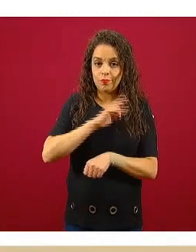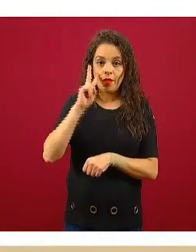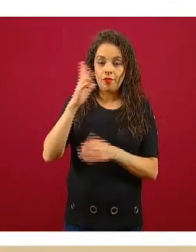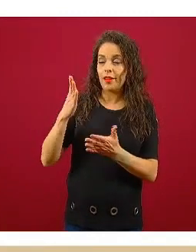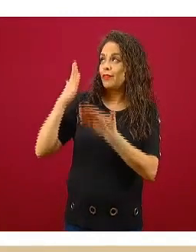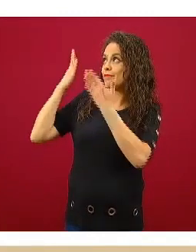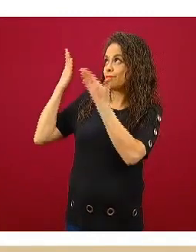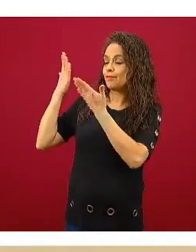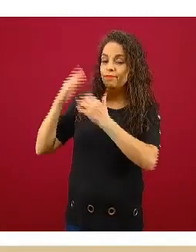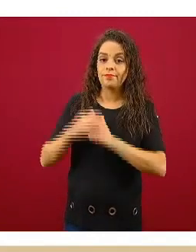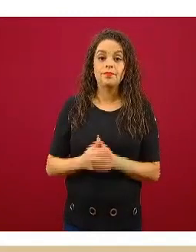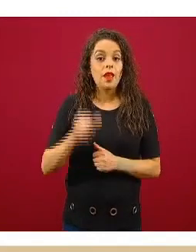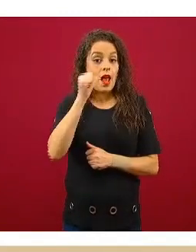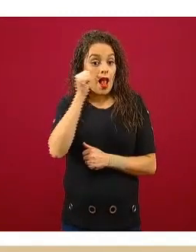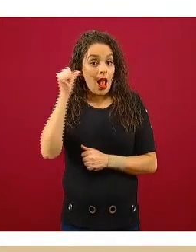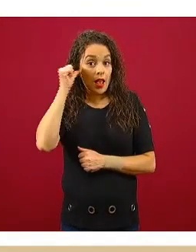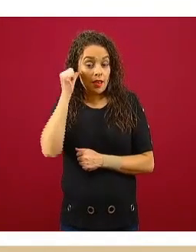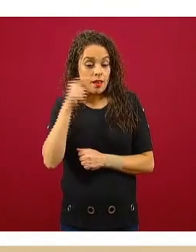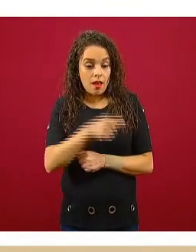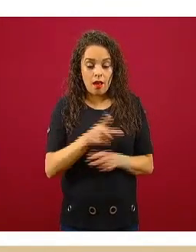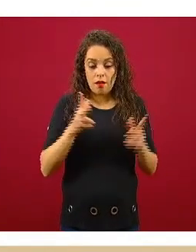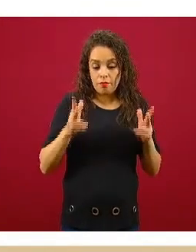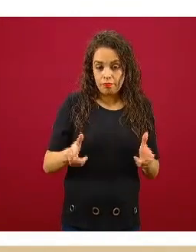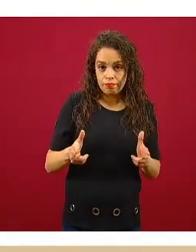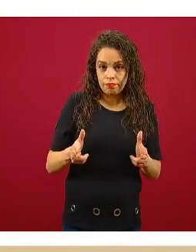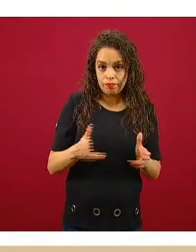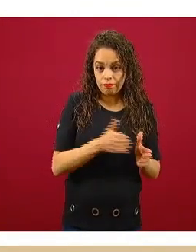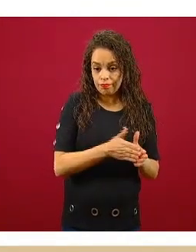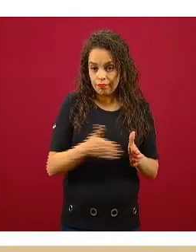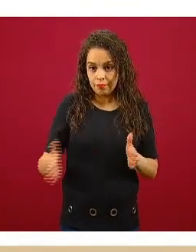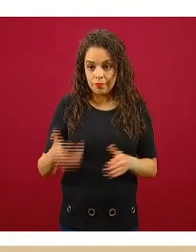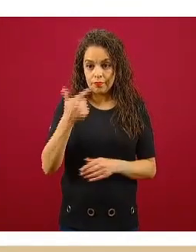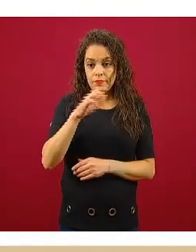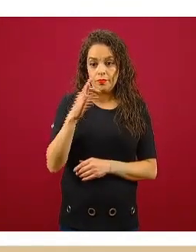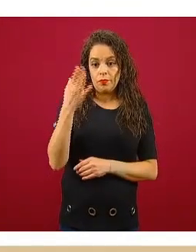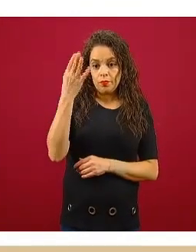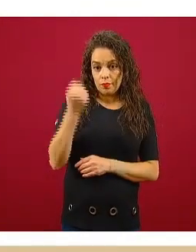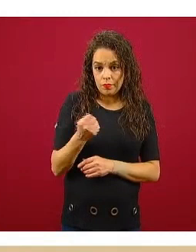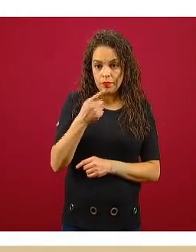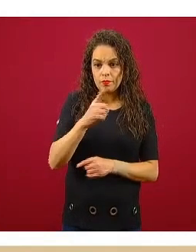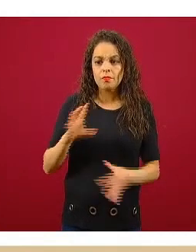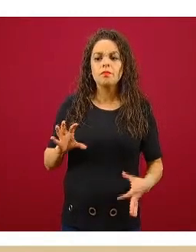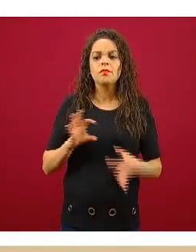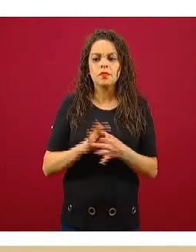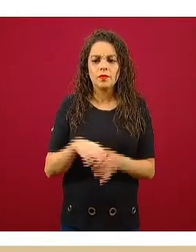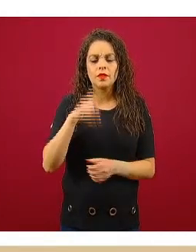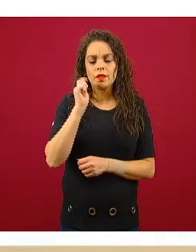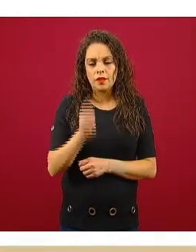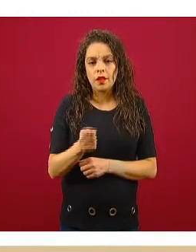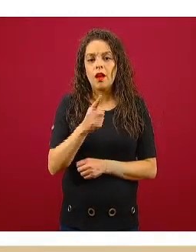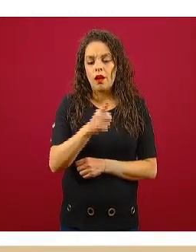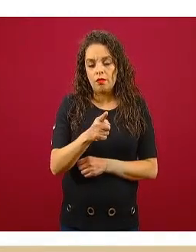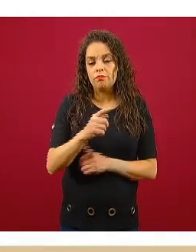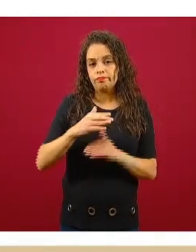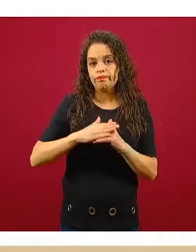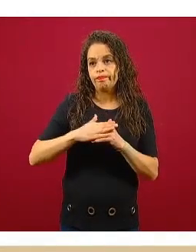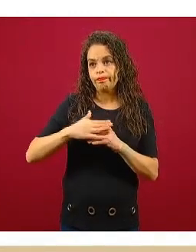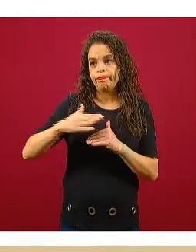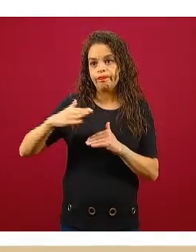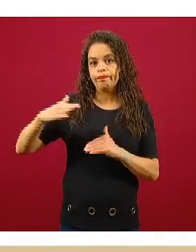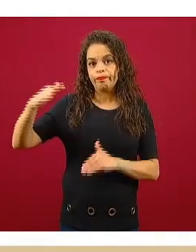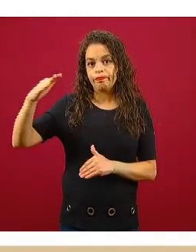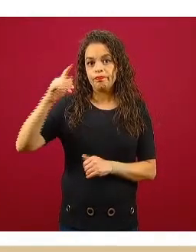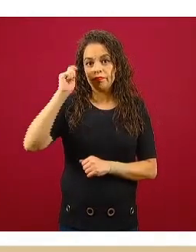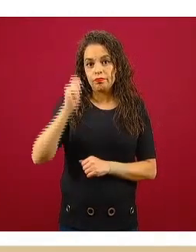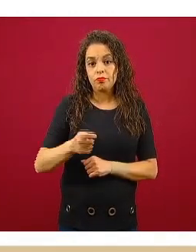para el corte de ayer ya se llegó a 759. Esto también tiene que ver con el incremento en la designación de este